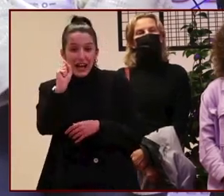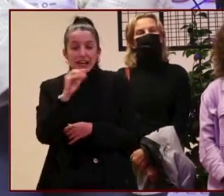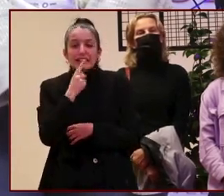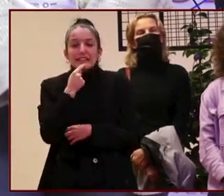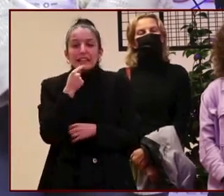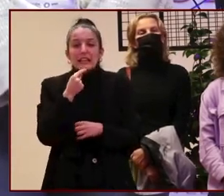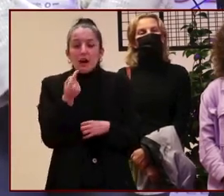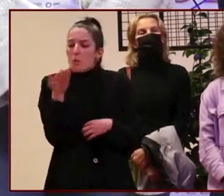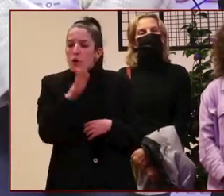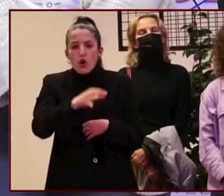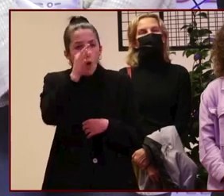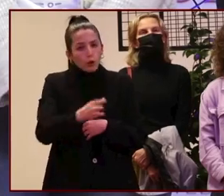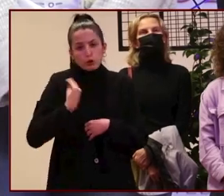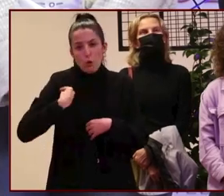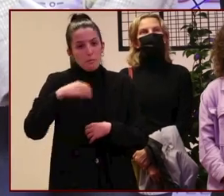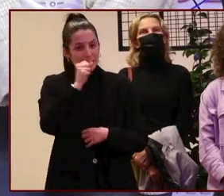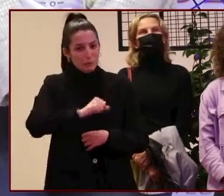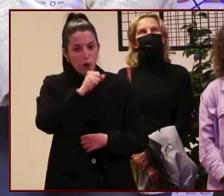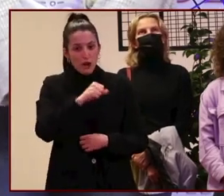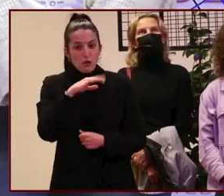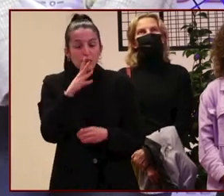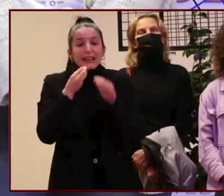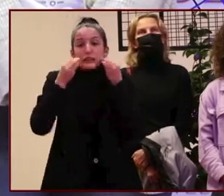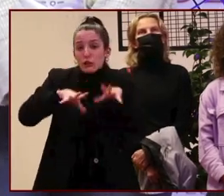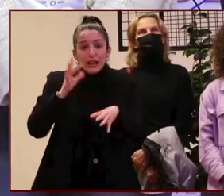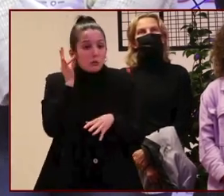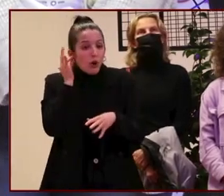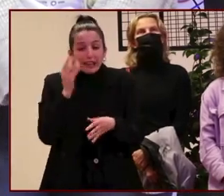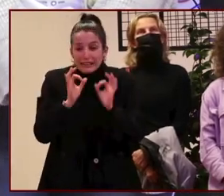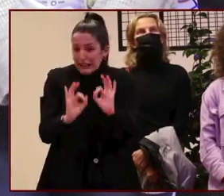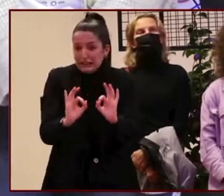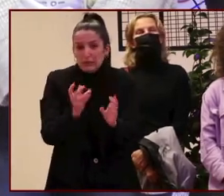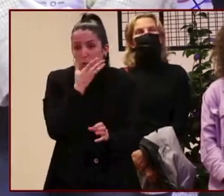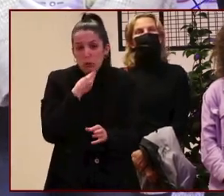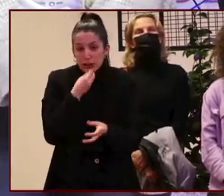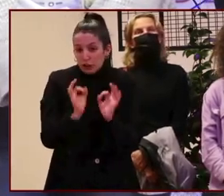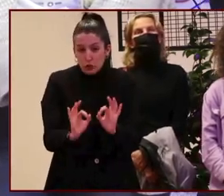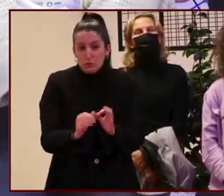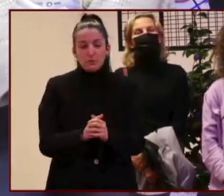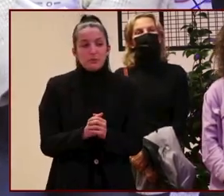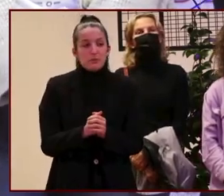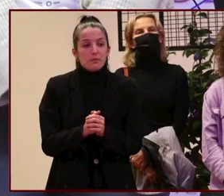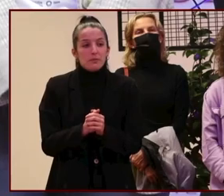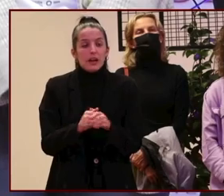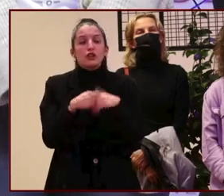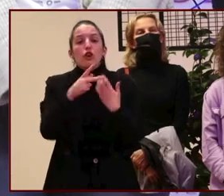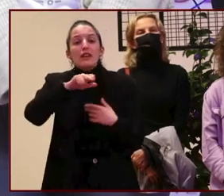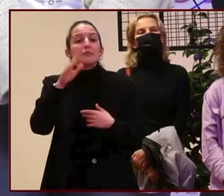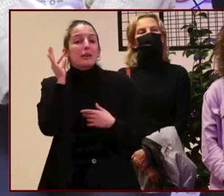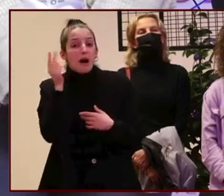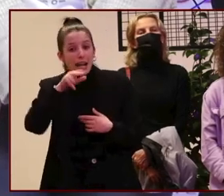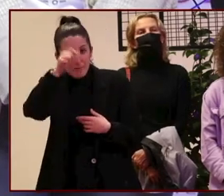hay porque las historias de las mujeres son así de fermosas en mi hermana me whitman